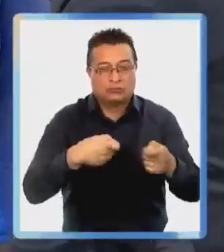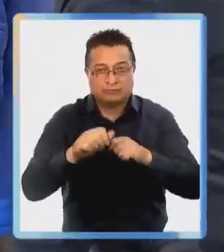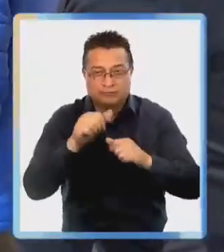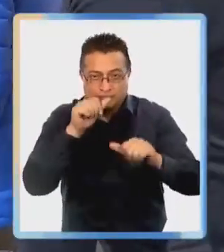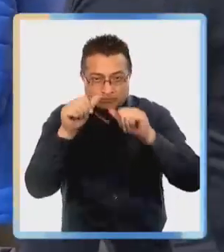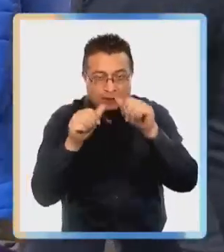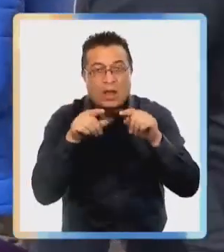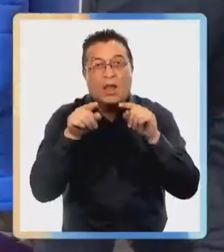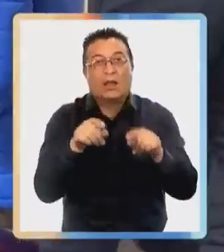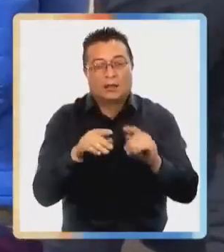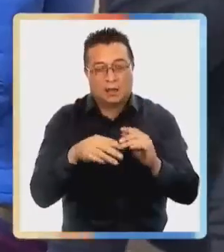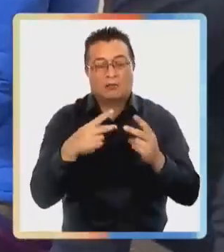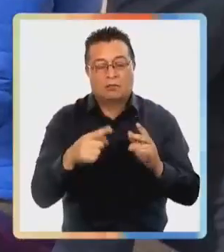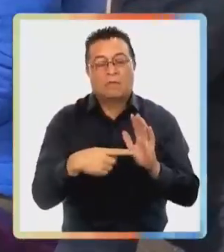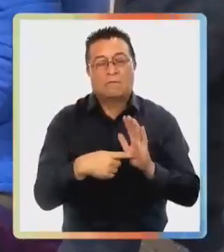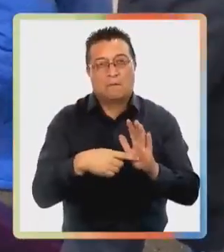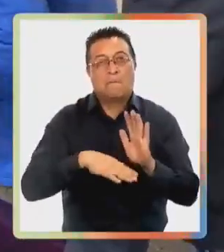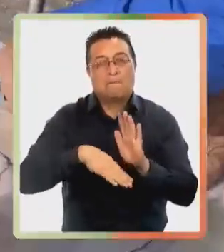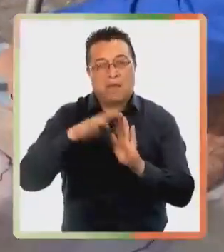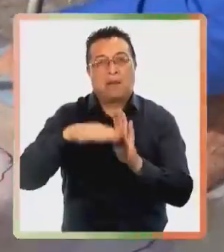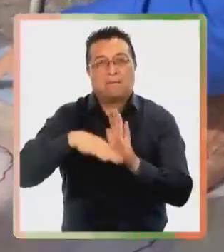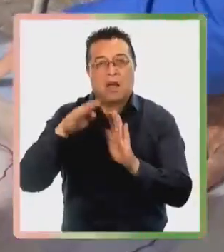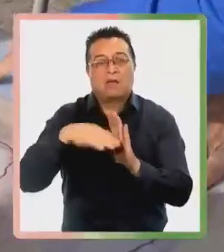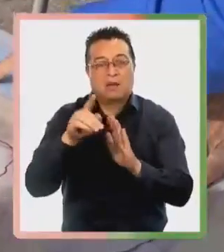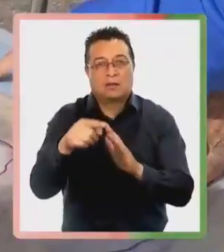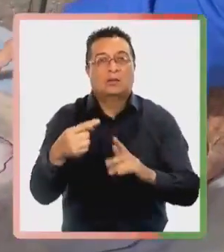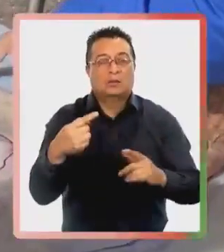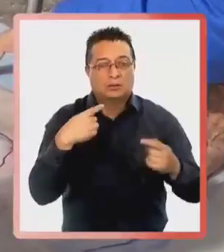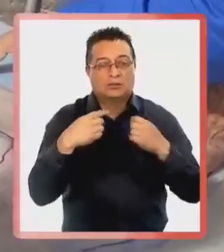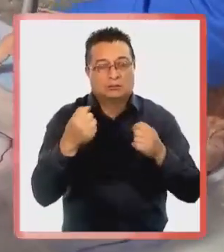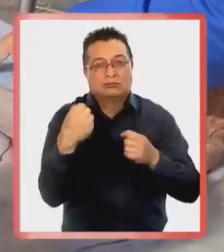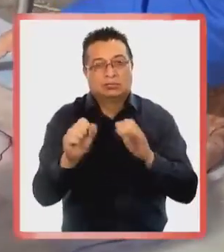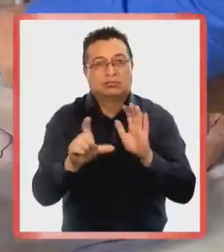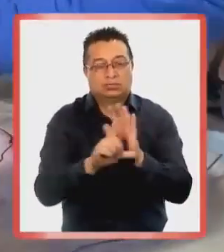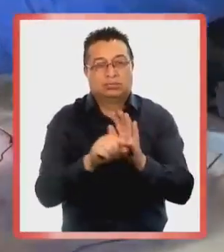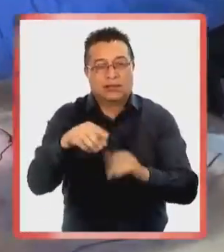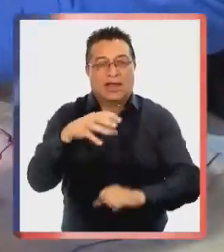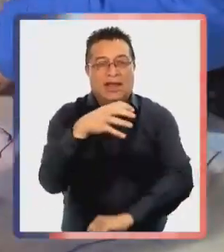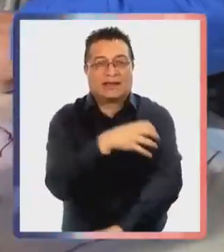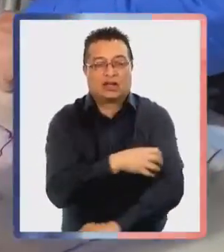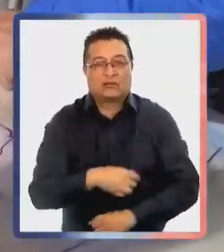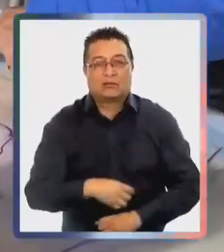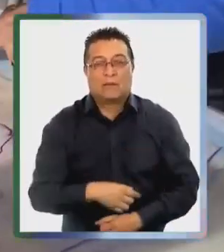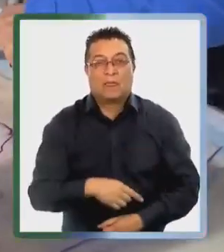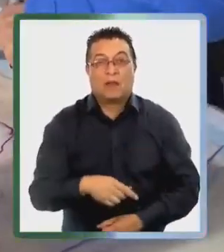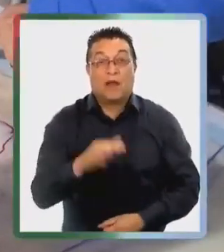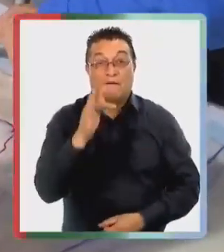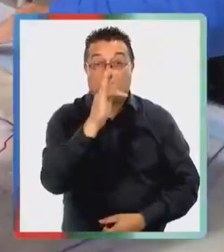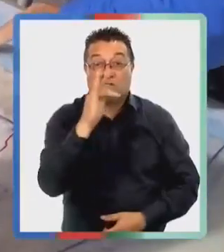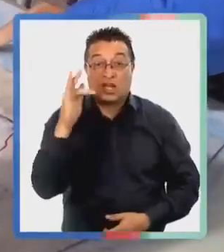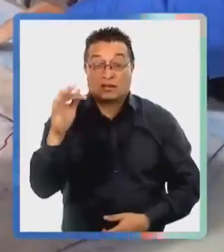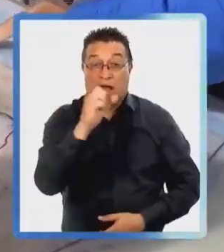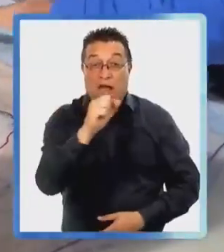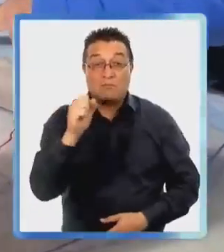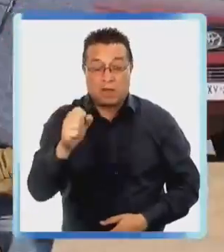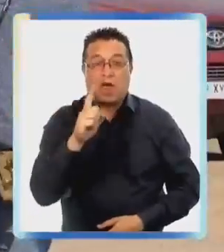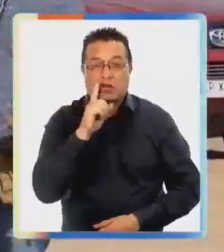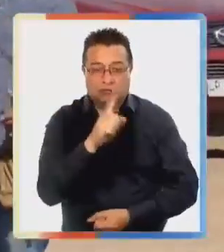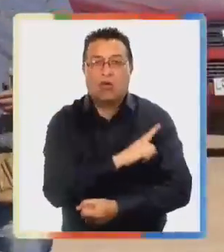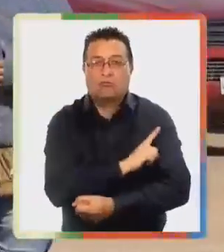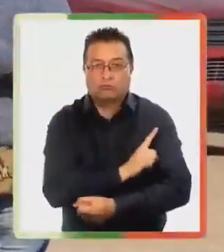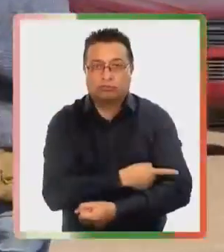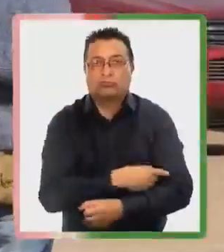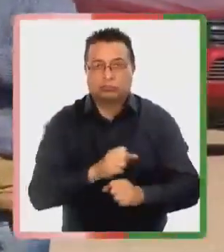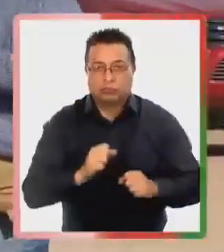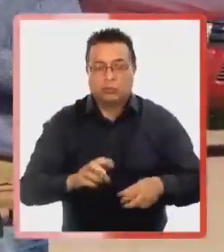de crimen organizado en nuestra región. Las Fuerzas Armadas tienen las atribuciones de realizar controles de identidad,